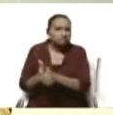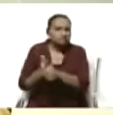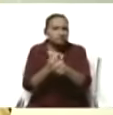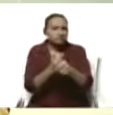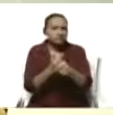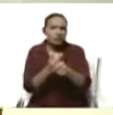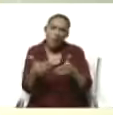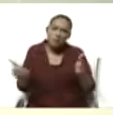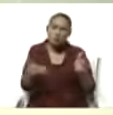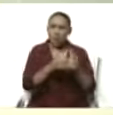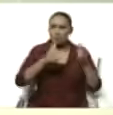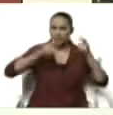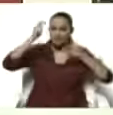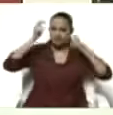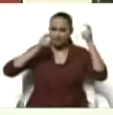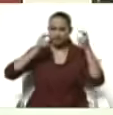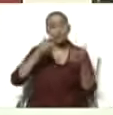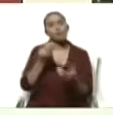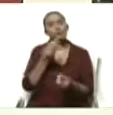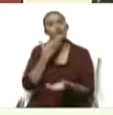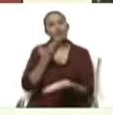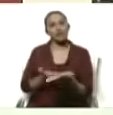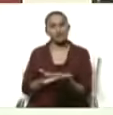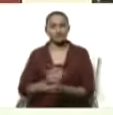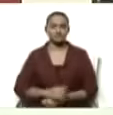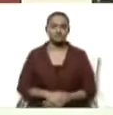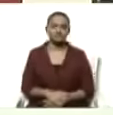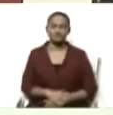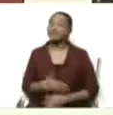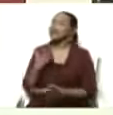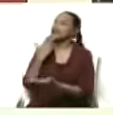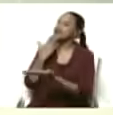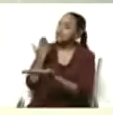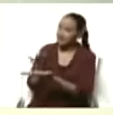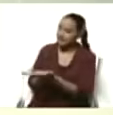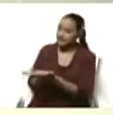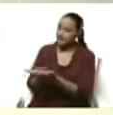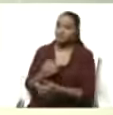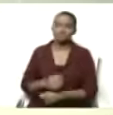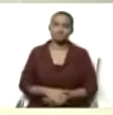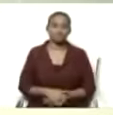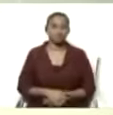chavismo Muchas gracias gracias Fabiana